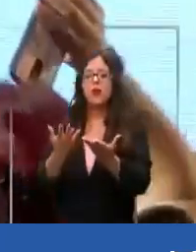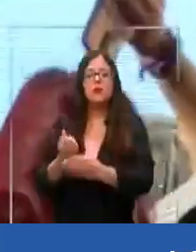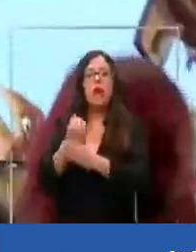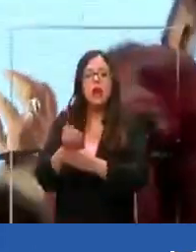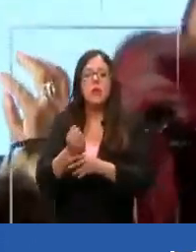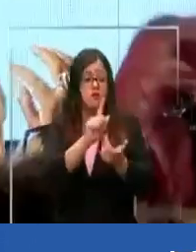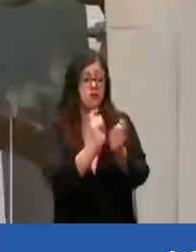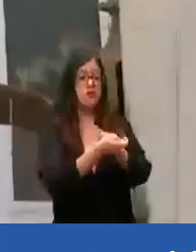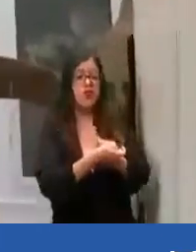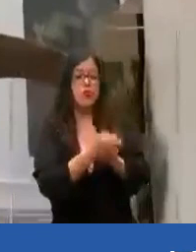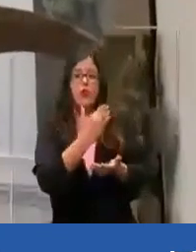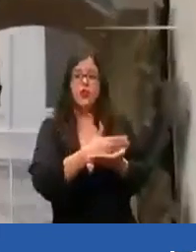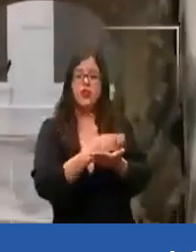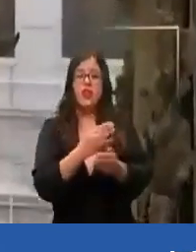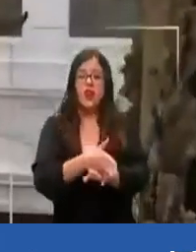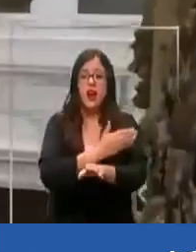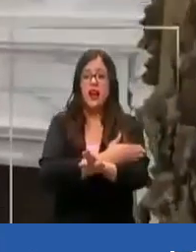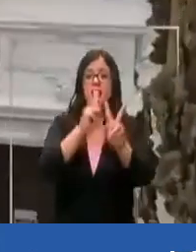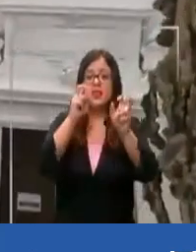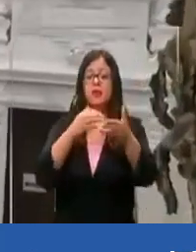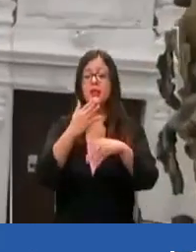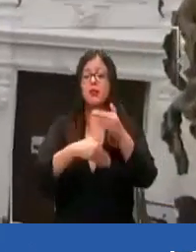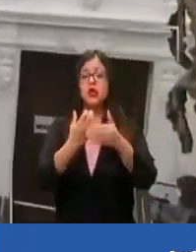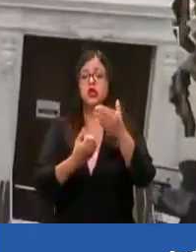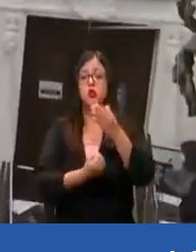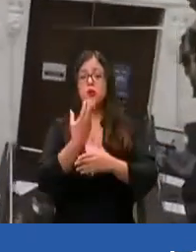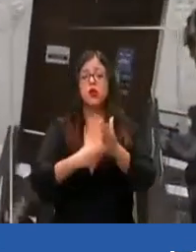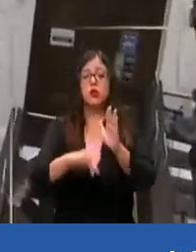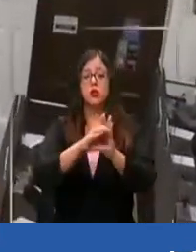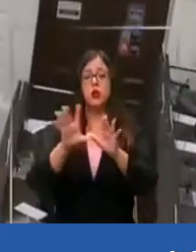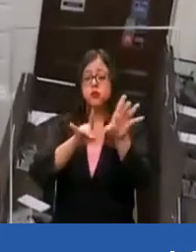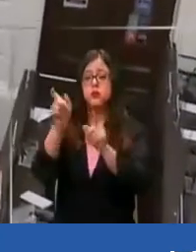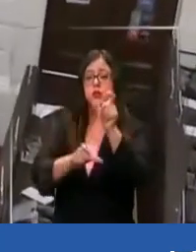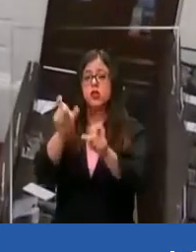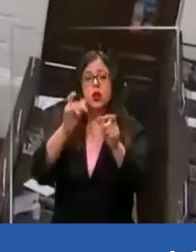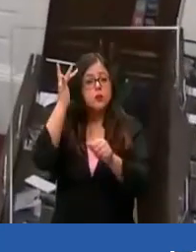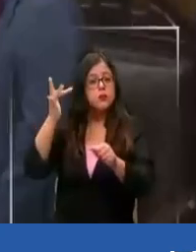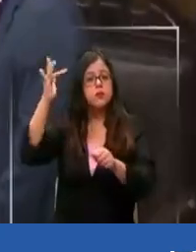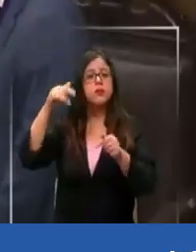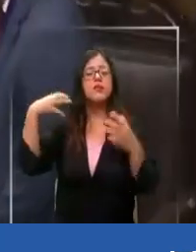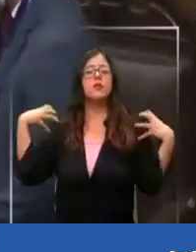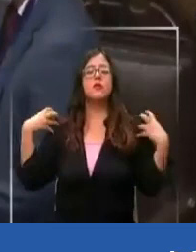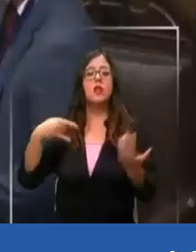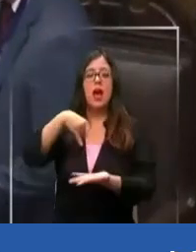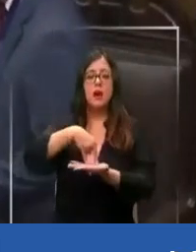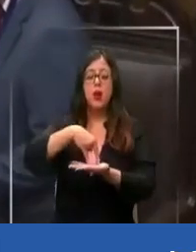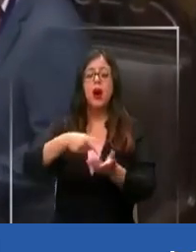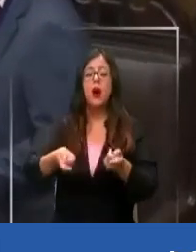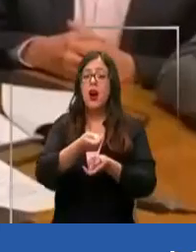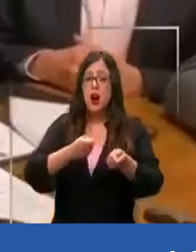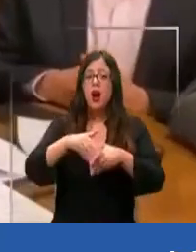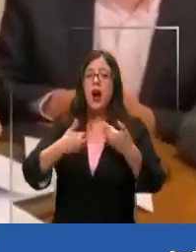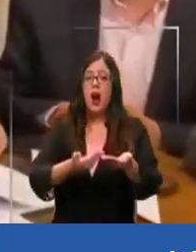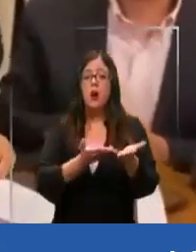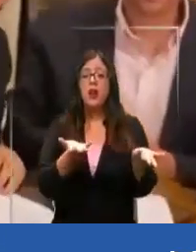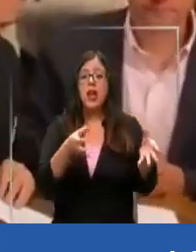a algunos en la antesala de un nuevo proceso constituyente que inicia con la designación de expertos por parte del Congreso. Una negociación que está en curso